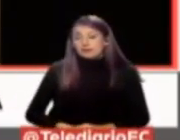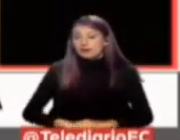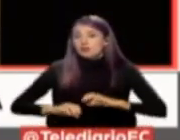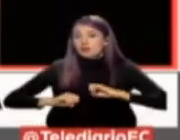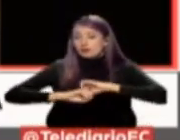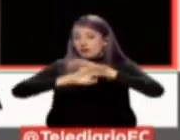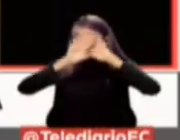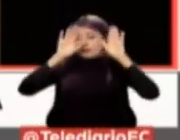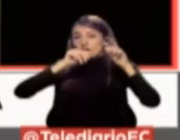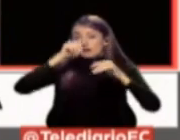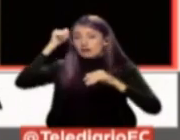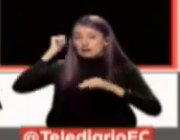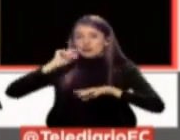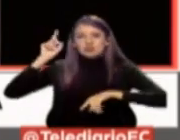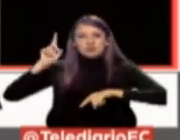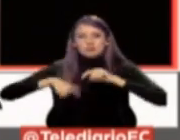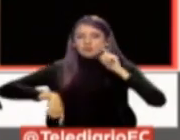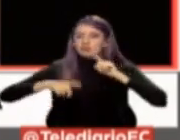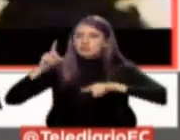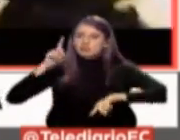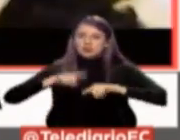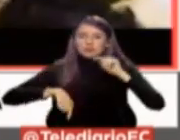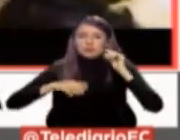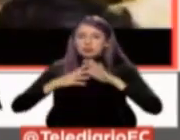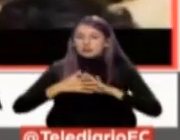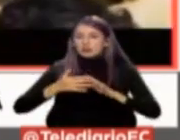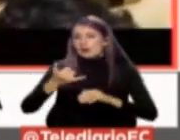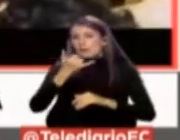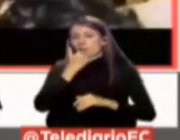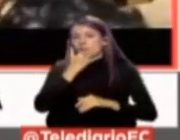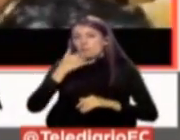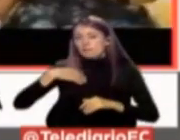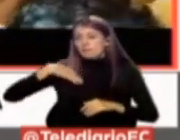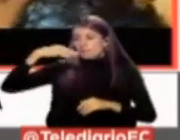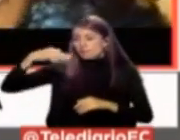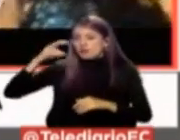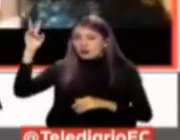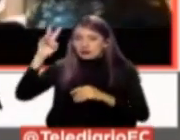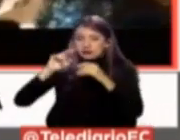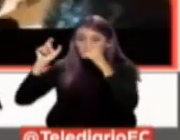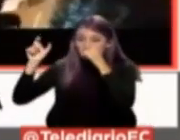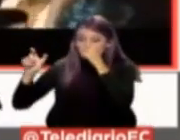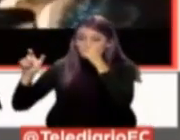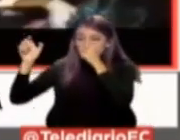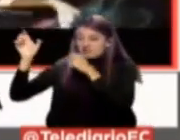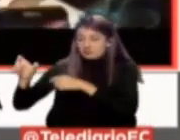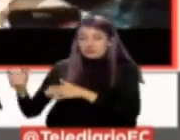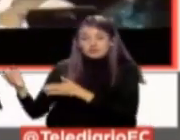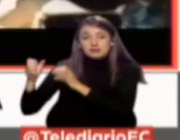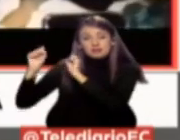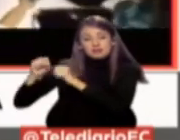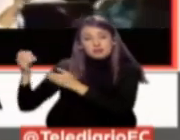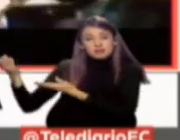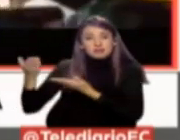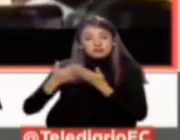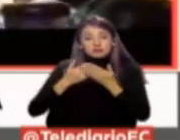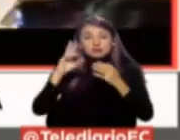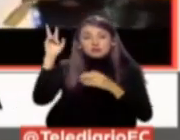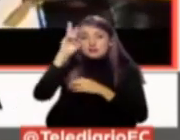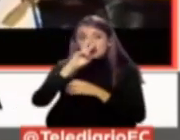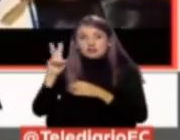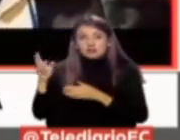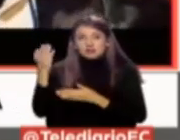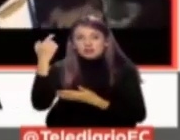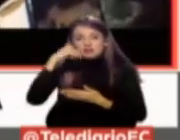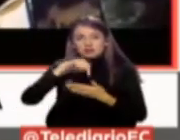claro ayer en que no va a permitir que el comportamiento de este delincuente, de este criminal, empañe la posición de aquellos hermanos venezolanos